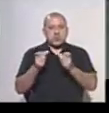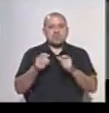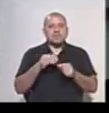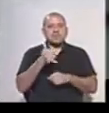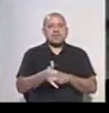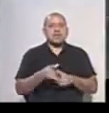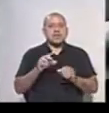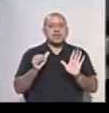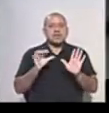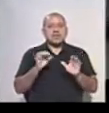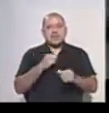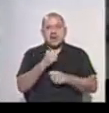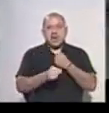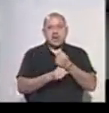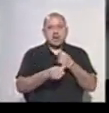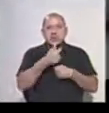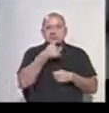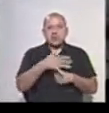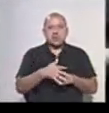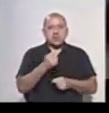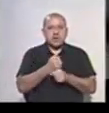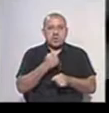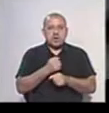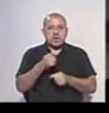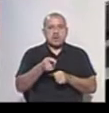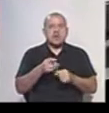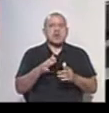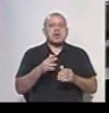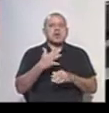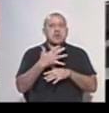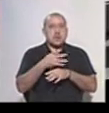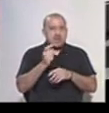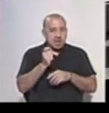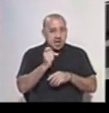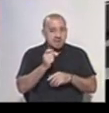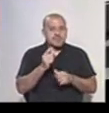años trabajando acá en la costa. Está integrada por